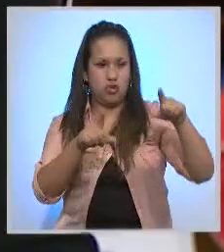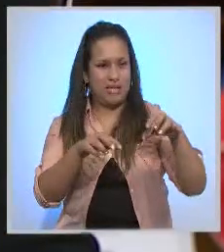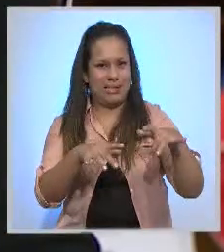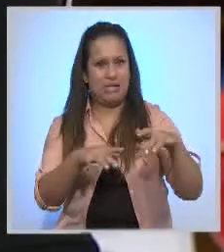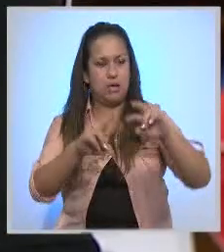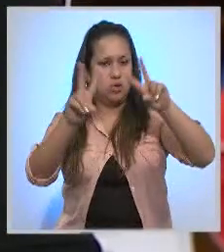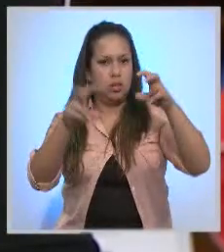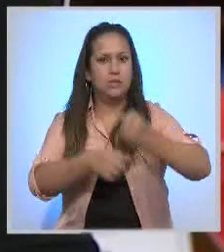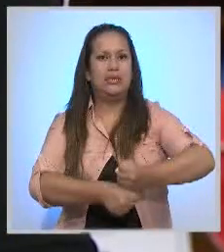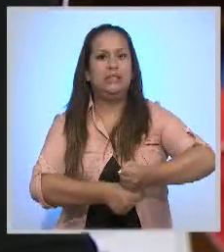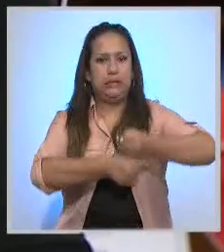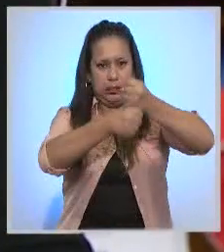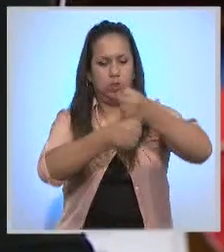del distrito metropolitano de quito